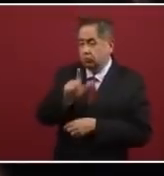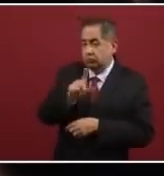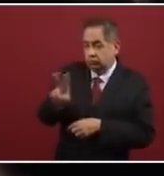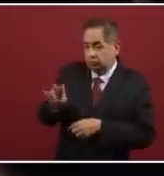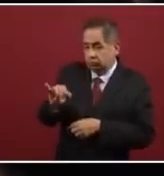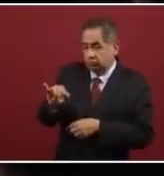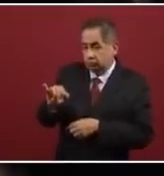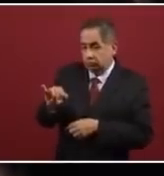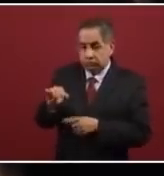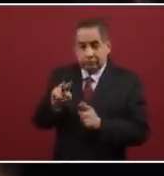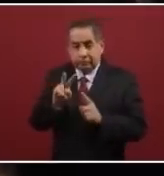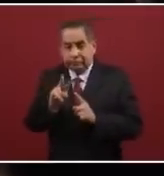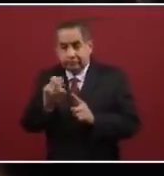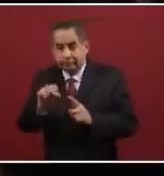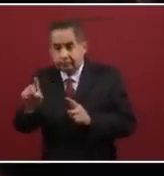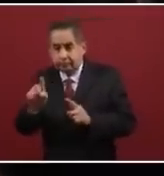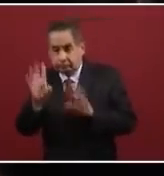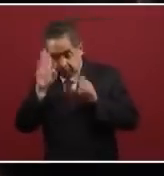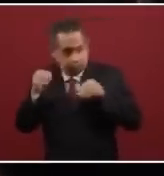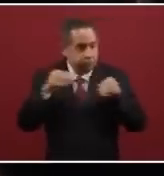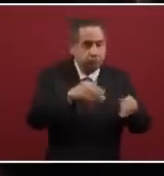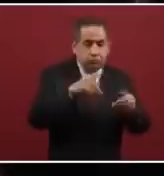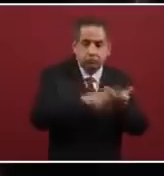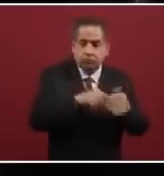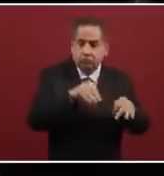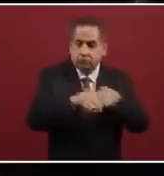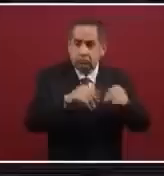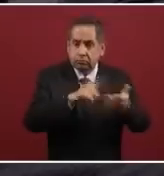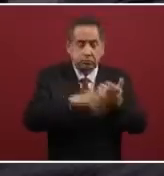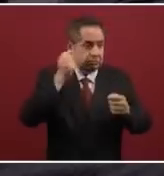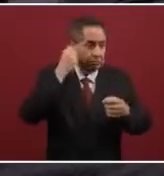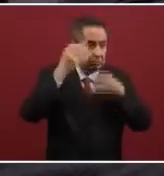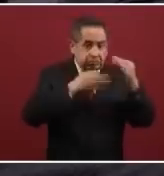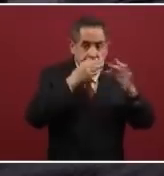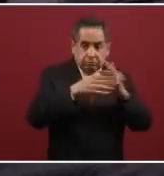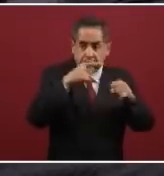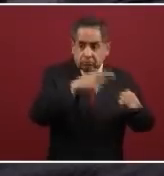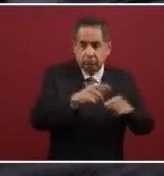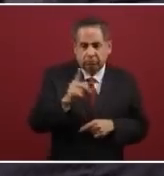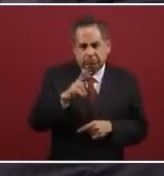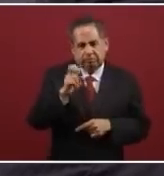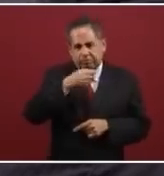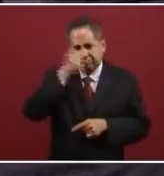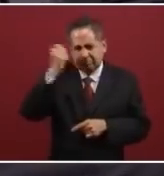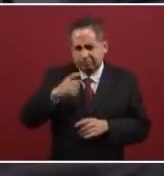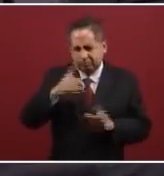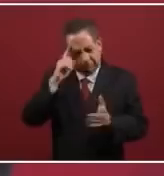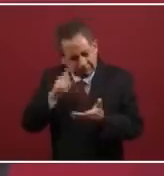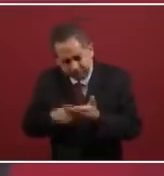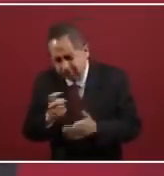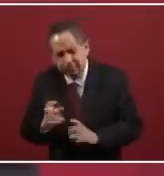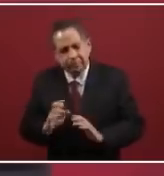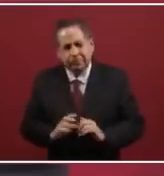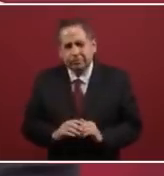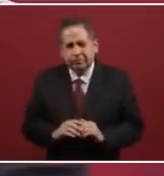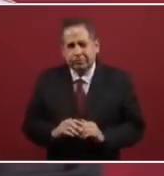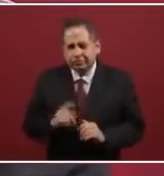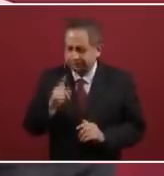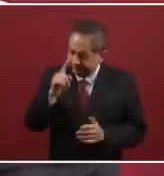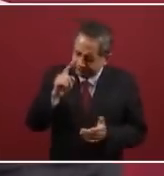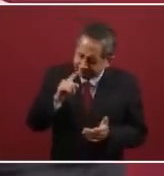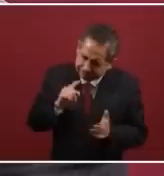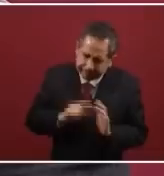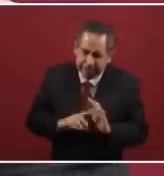fin de semana está todo el tiempo atendiendo cuestiones de la campaña o precampaña no creo eso ya se me